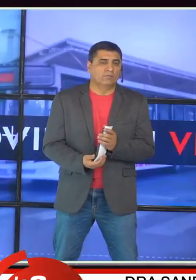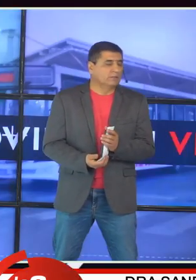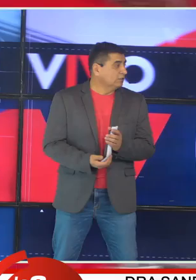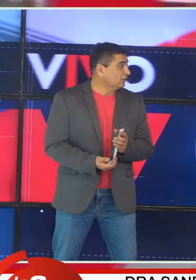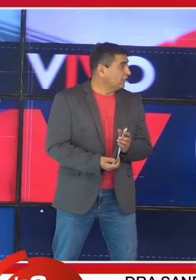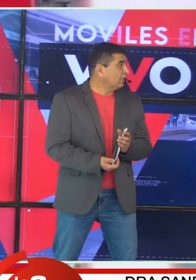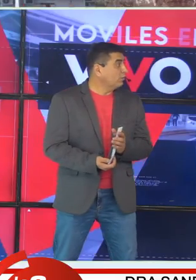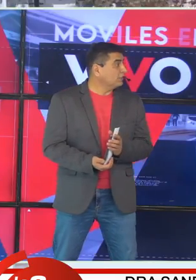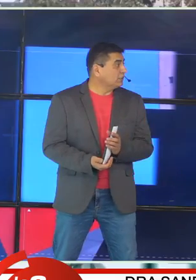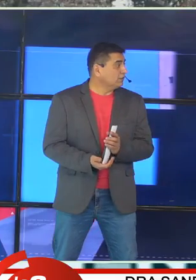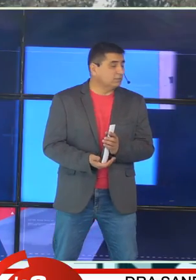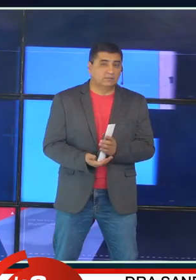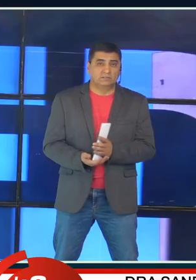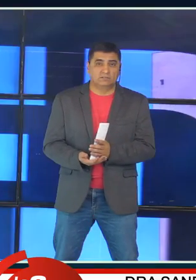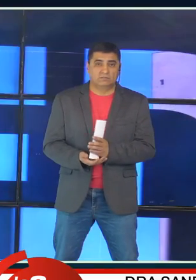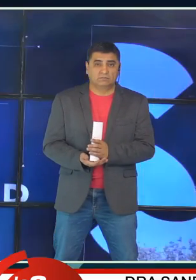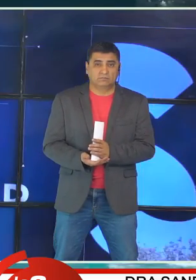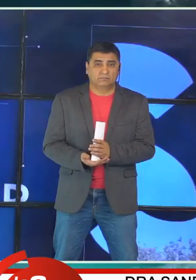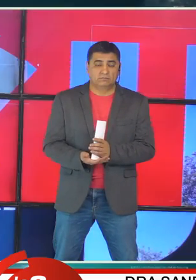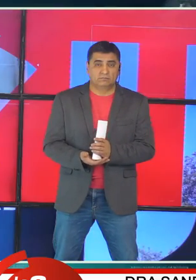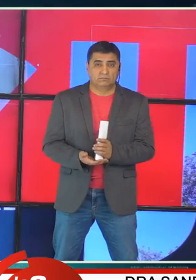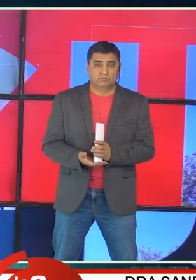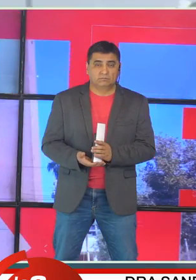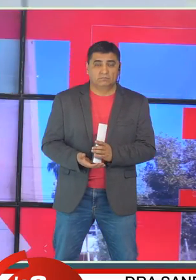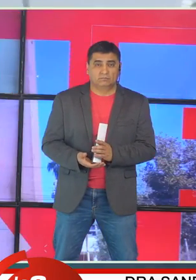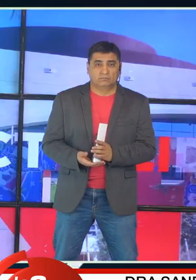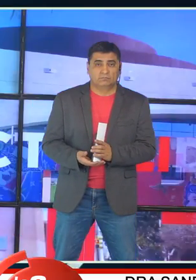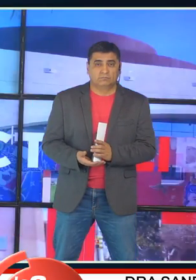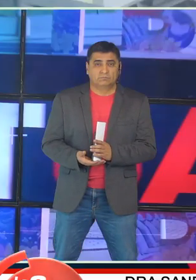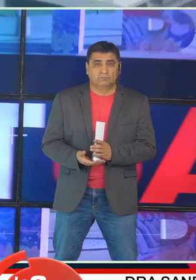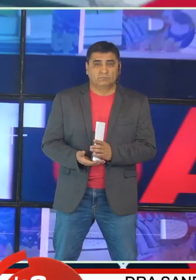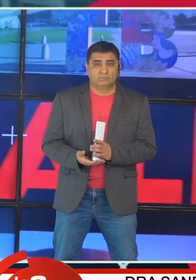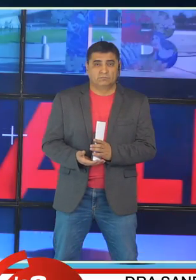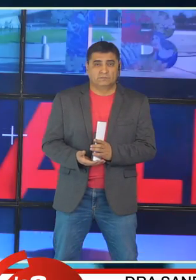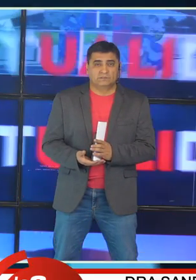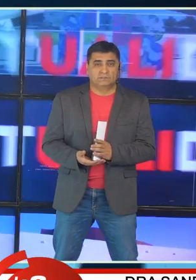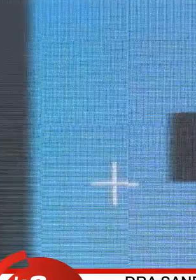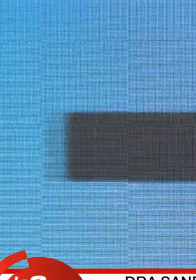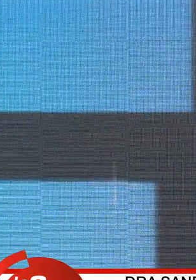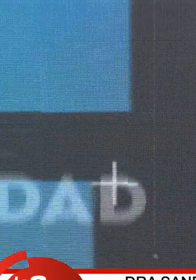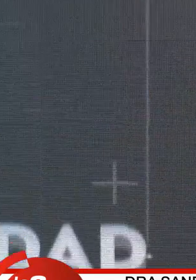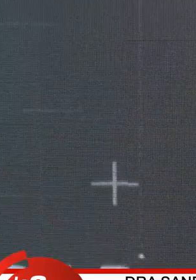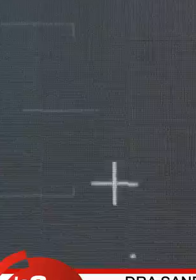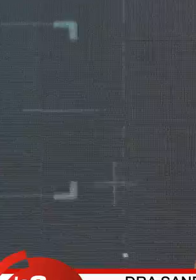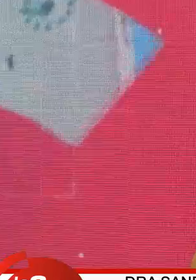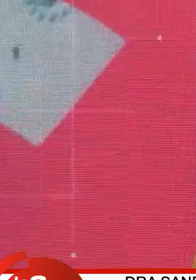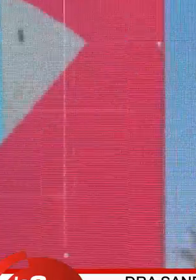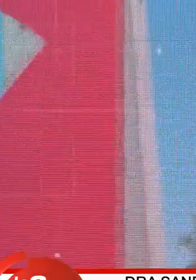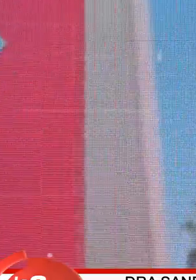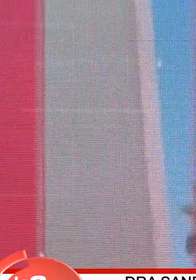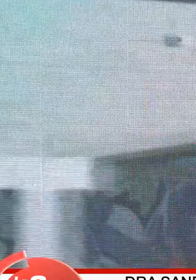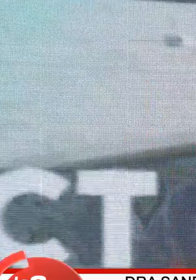Bueno, vale. ¿Te queda algo más? Sí, una última. Porque justamente... Perdón. Sí. Mujeres al sistema de